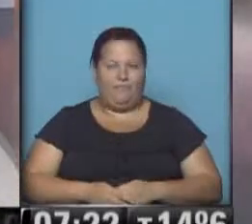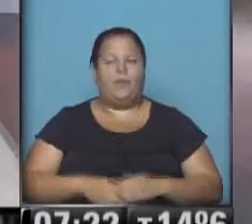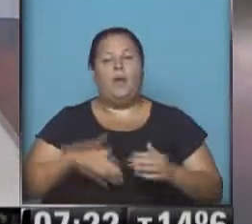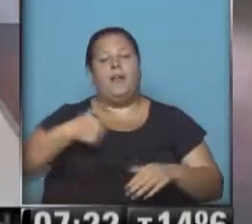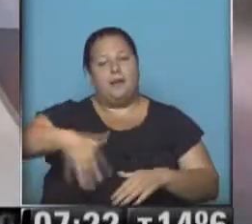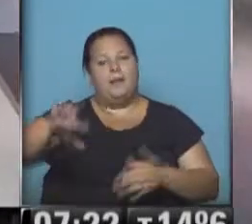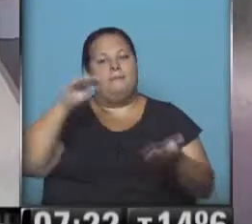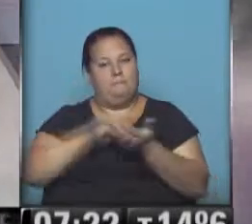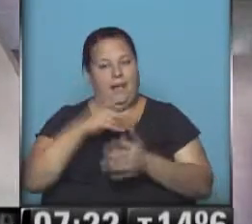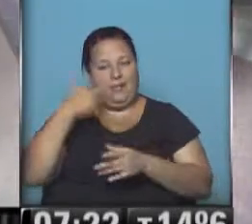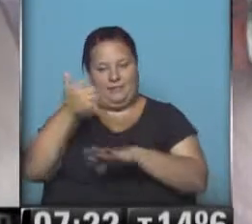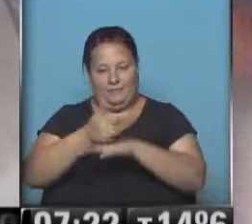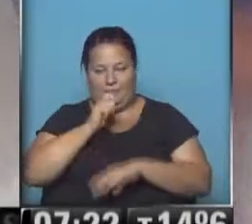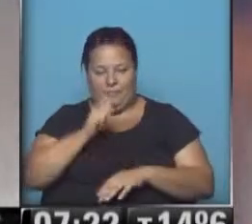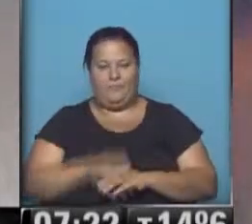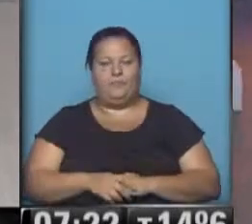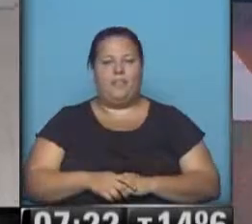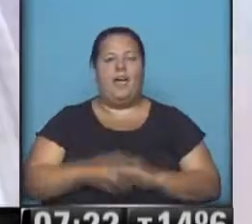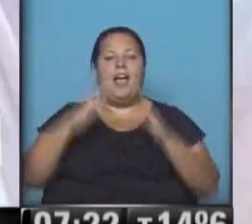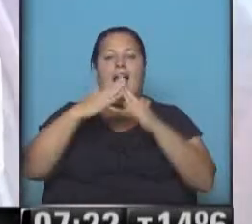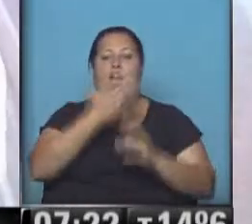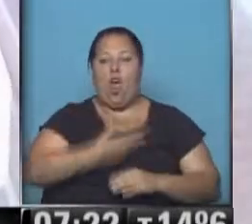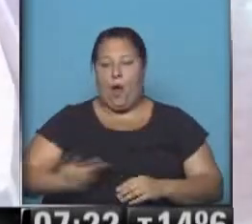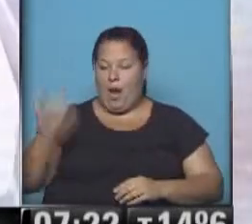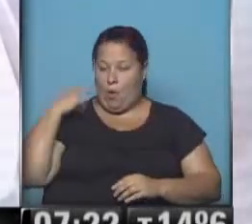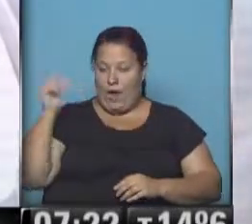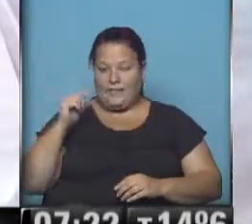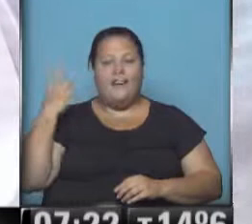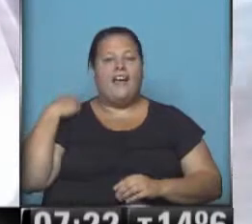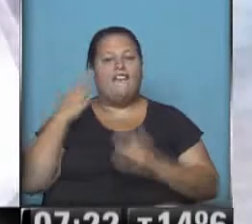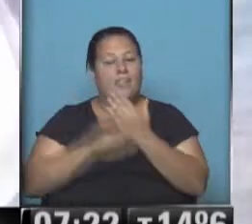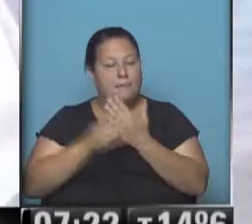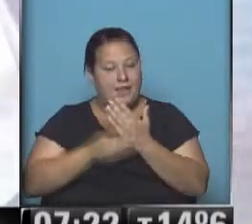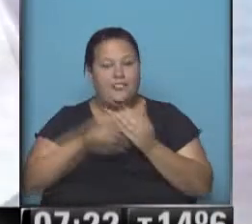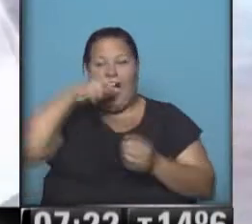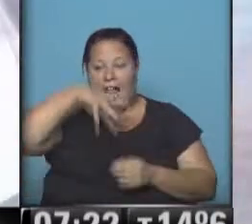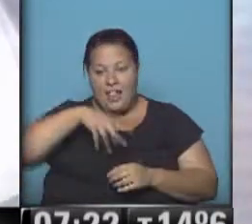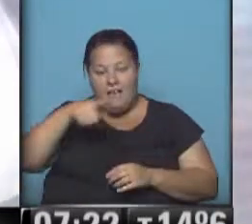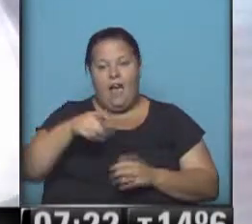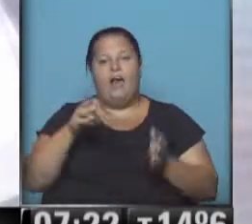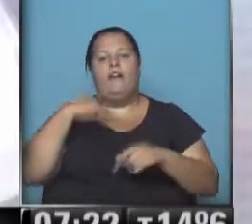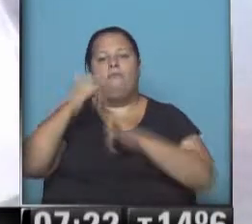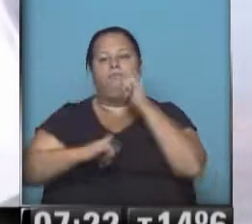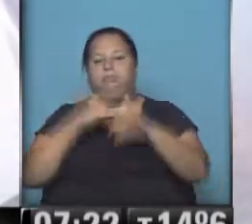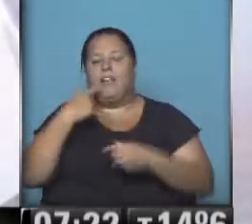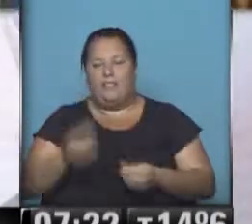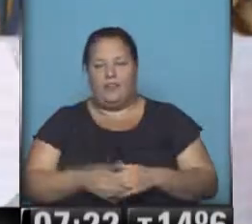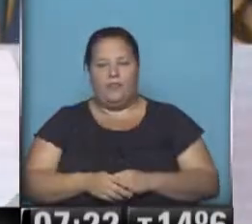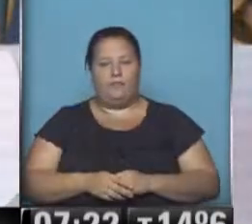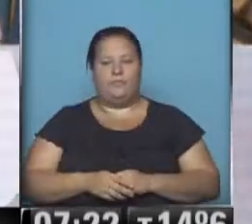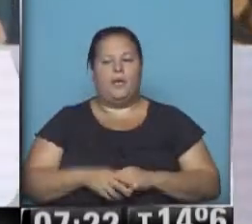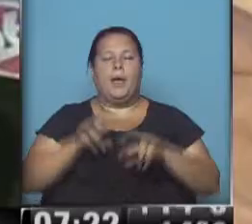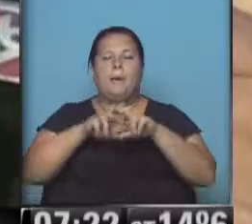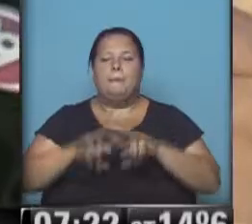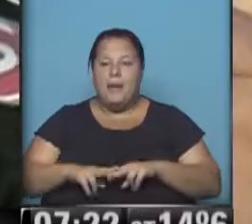Bueno, más adelante vamos a volver a nuestro móvil. En Casa de Gobierno, asistentes, el jefe de gabinete, Leonel Fernández, y las siguientes declaraciones. Dando sus peritos